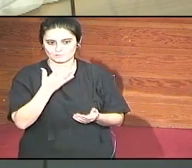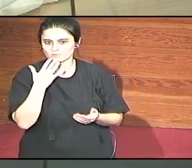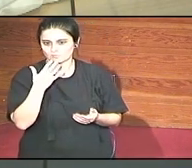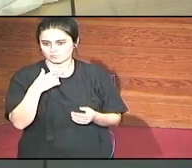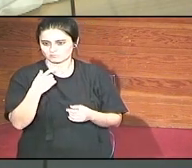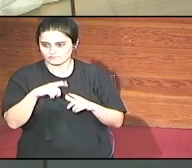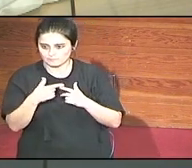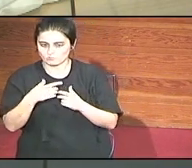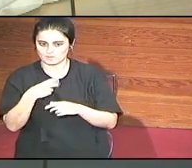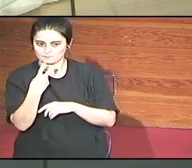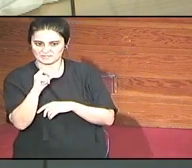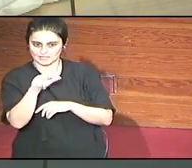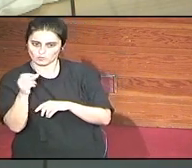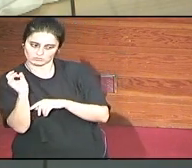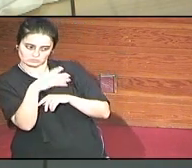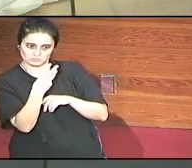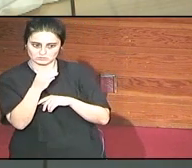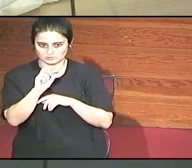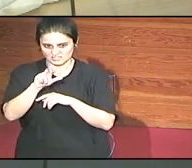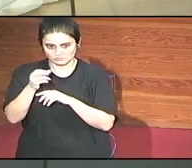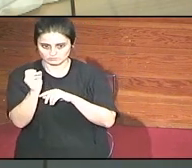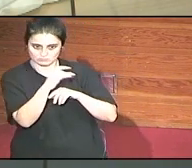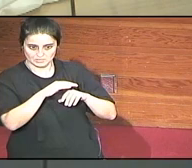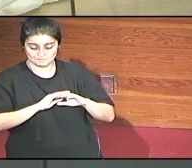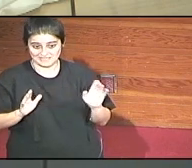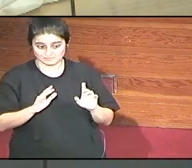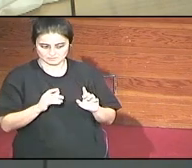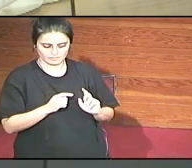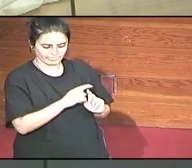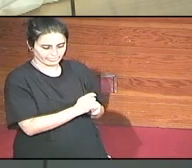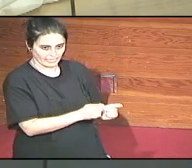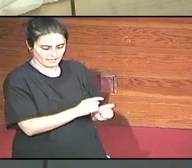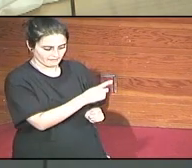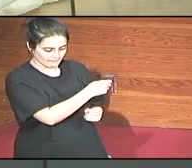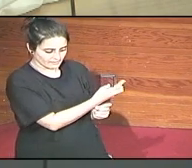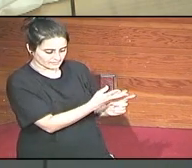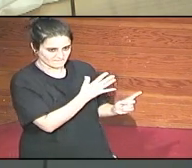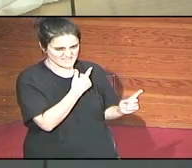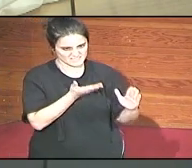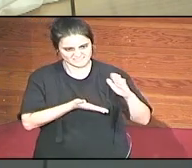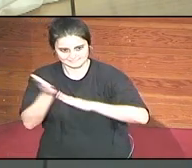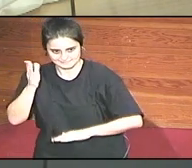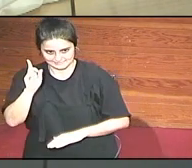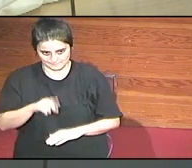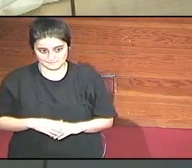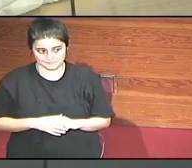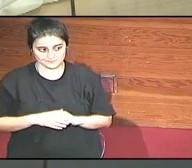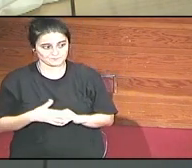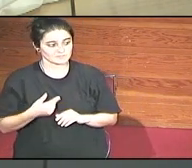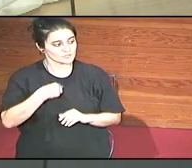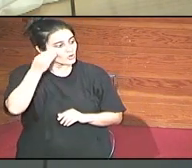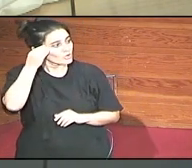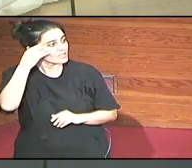o 30 euros que pueden enviar algunos les motiva a los demás a salir creo que las migraciones es